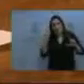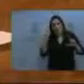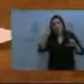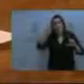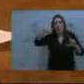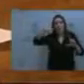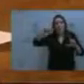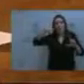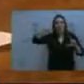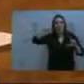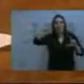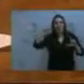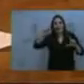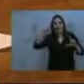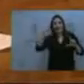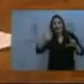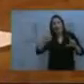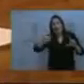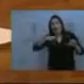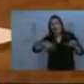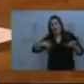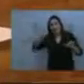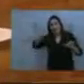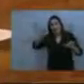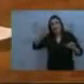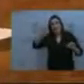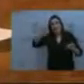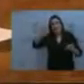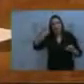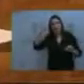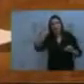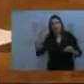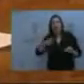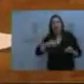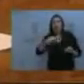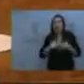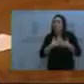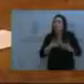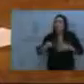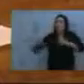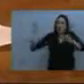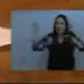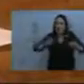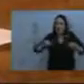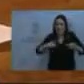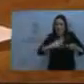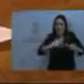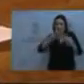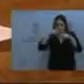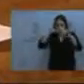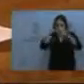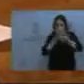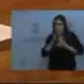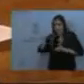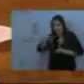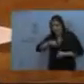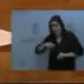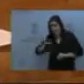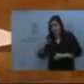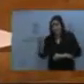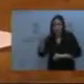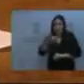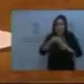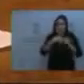Baja y el cántabro de Tresviso puedan optar voluntariamente por recibir los servicios de atención primaria y hospitalaria en los centros